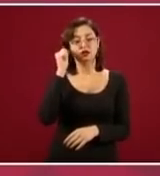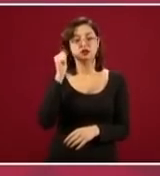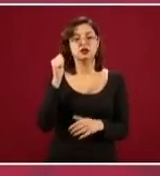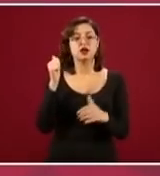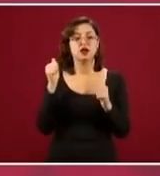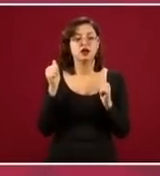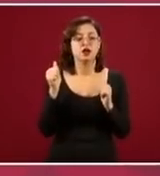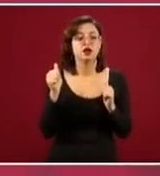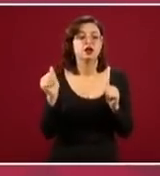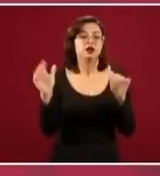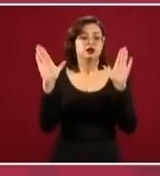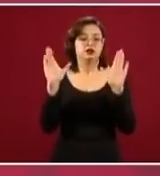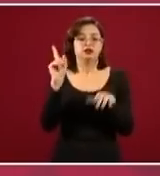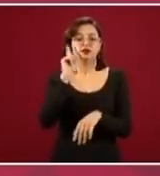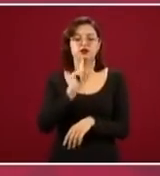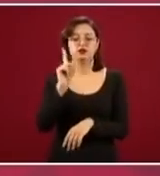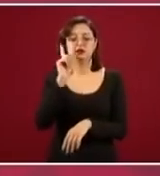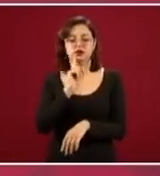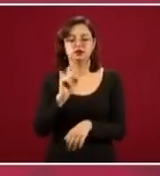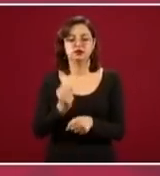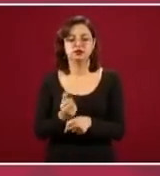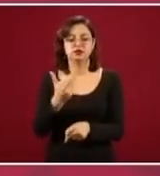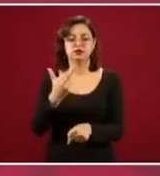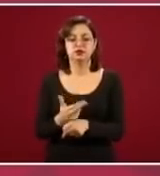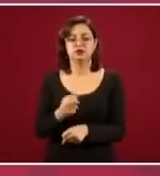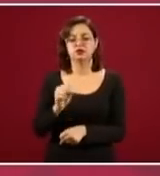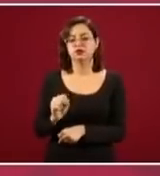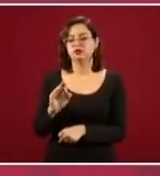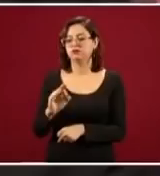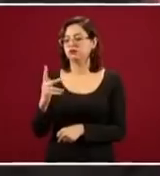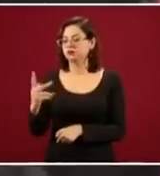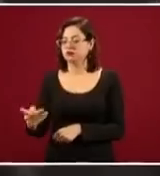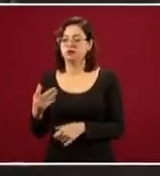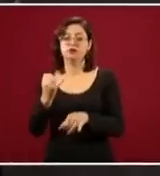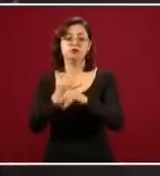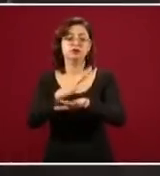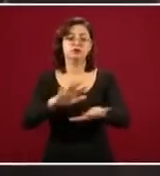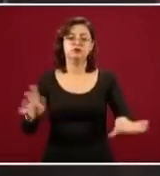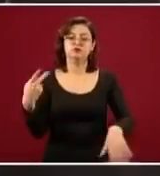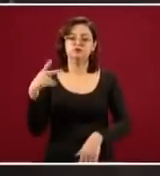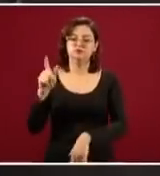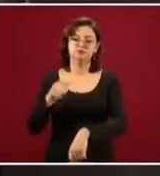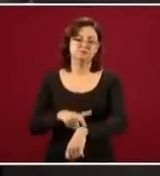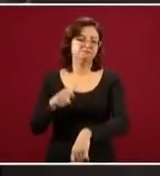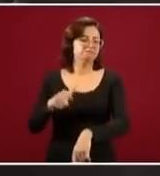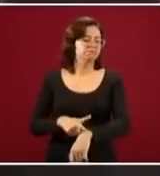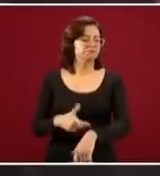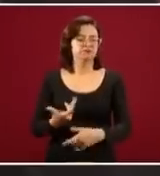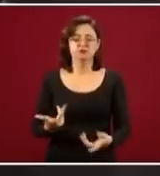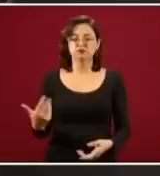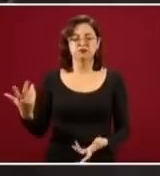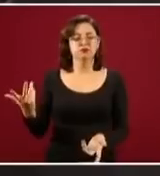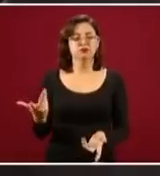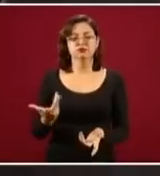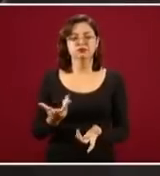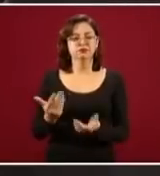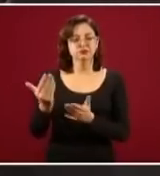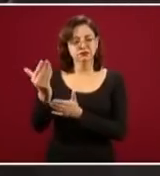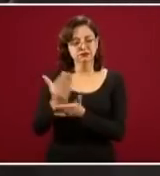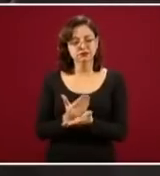la secretaria de la Función Pública, pero ya no hubo tiempo, de modo que le vamos a